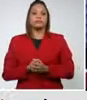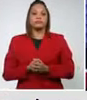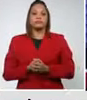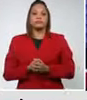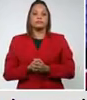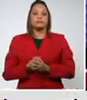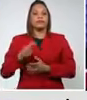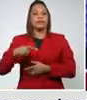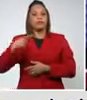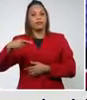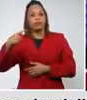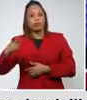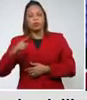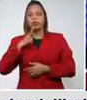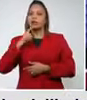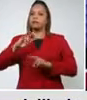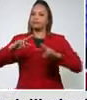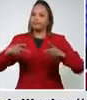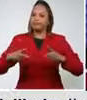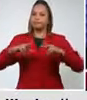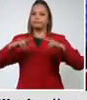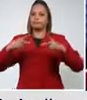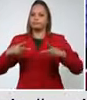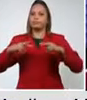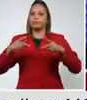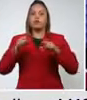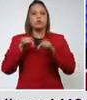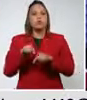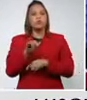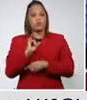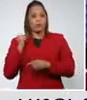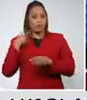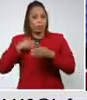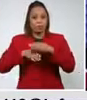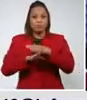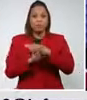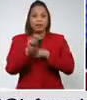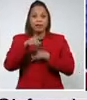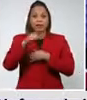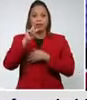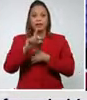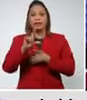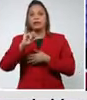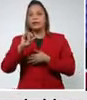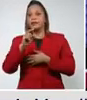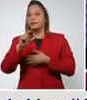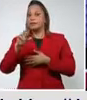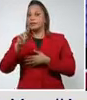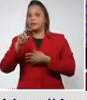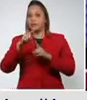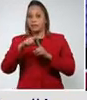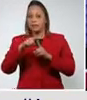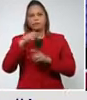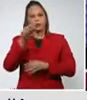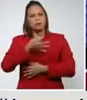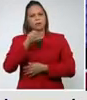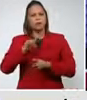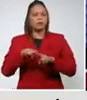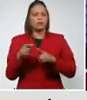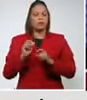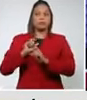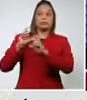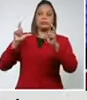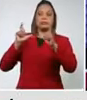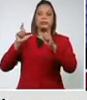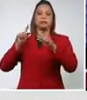días repitiendo. Hoy mismo, cuando entraba aquí al ICRT, lo comento por la impresión que me causó, ¿no?